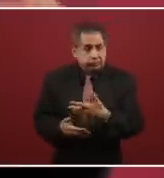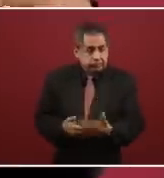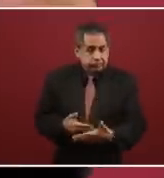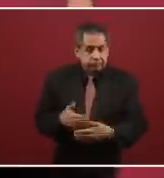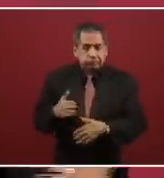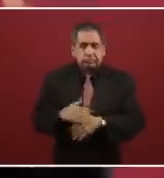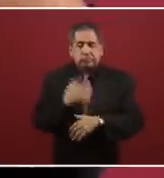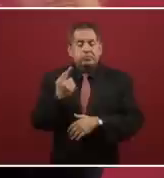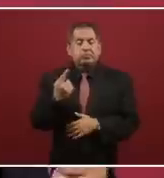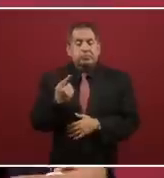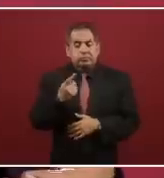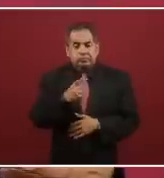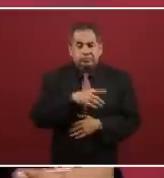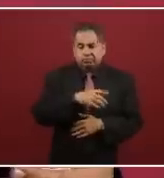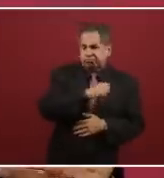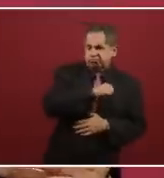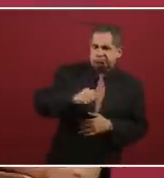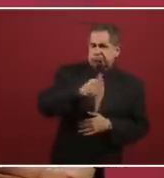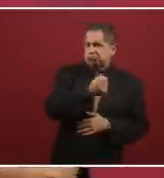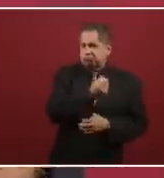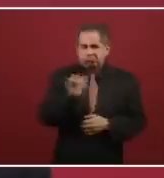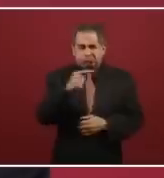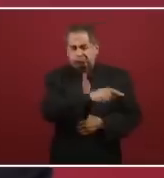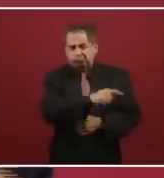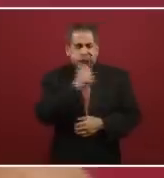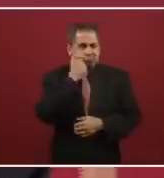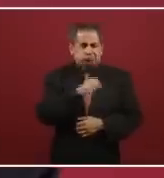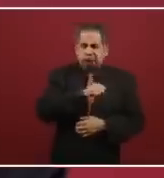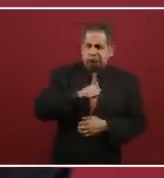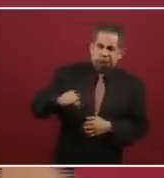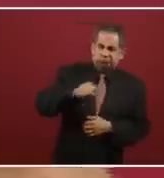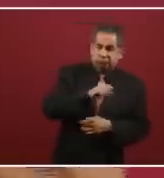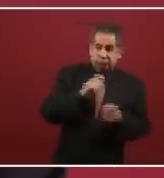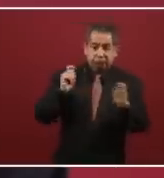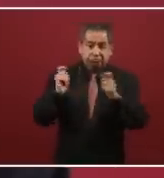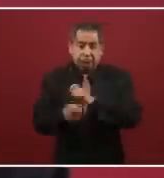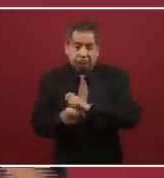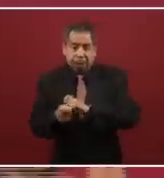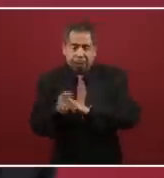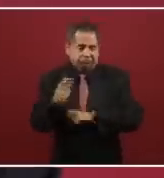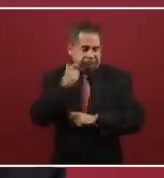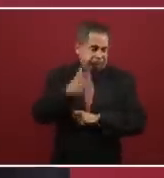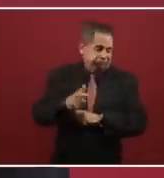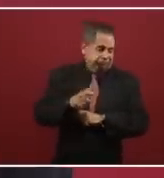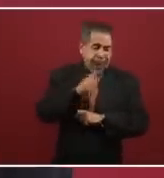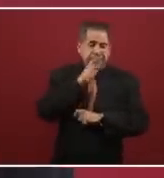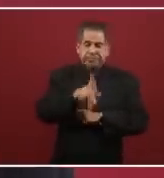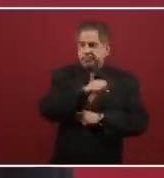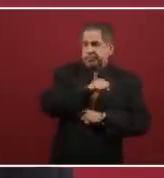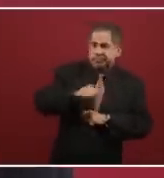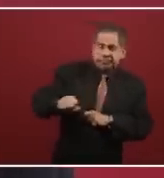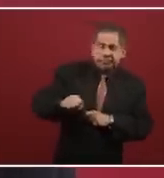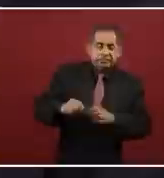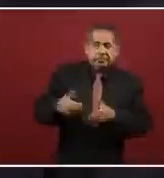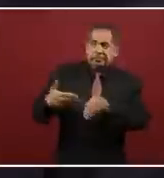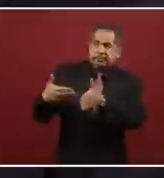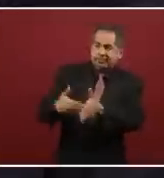porque hay resistencias por esta nueva forma de